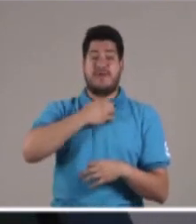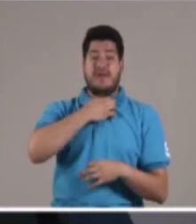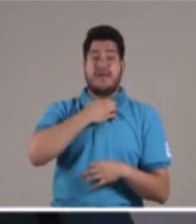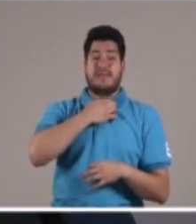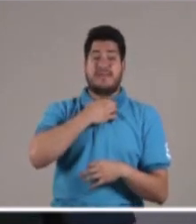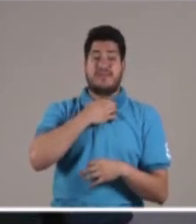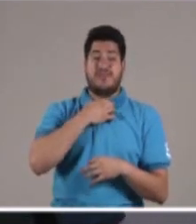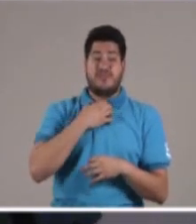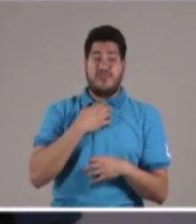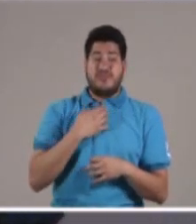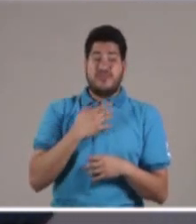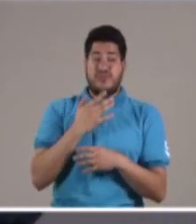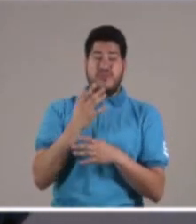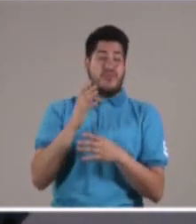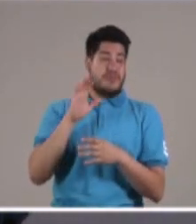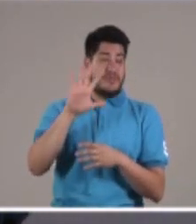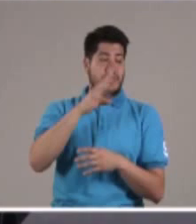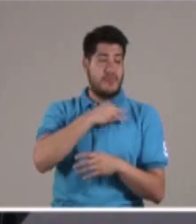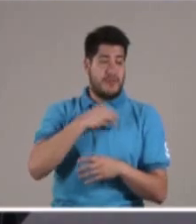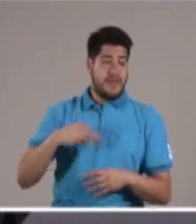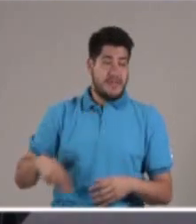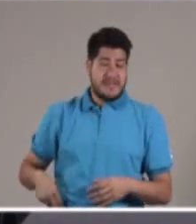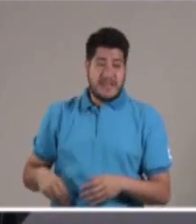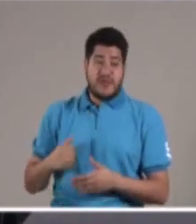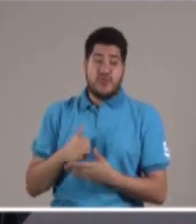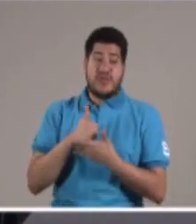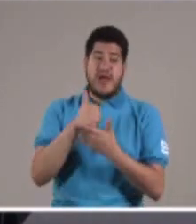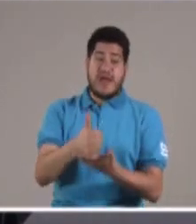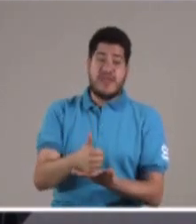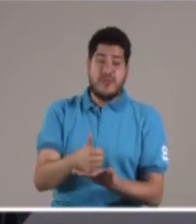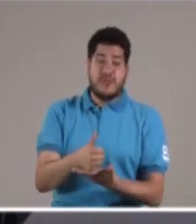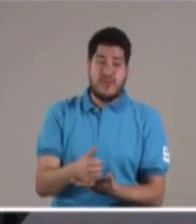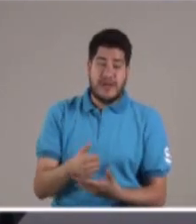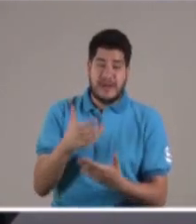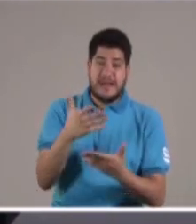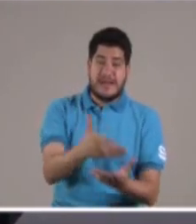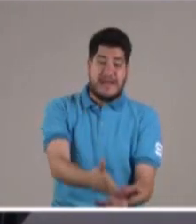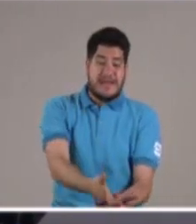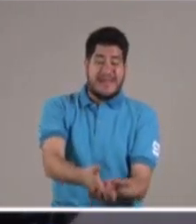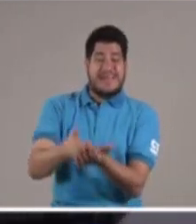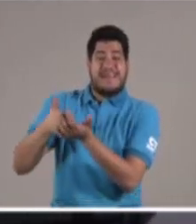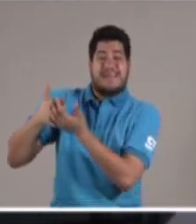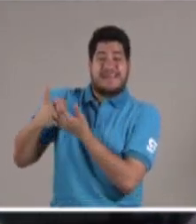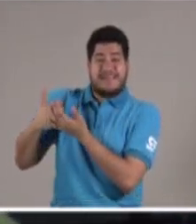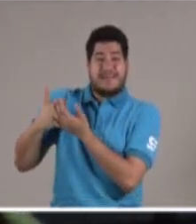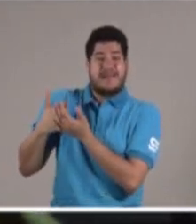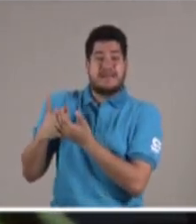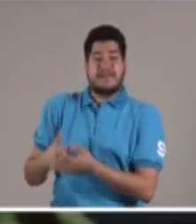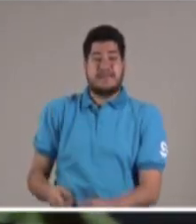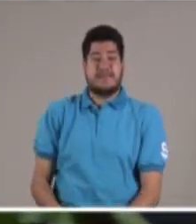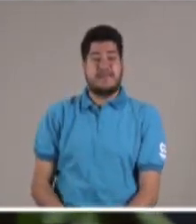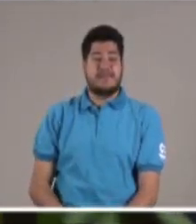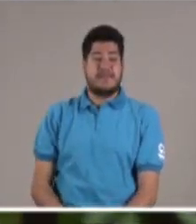le echa una mano y la saca